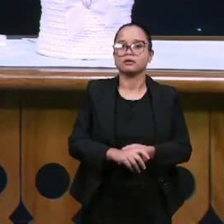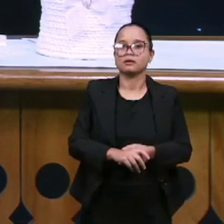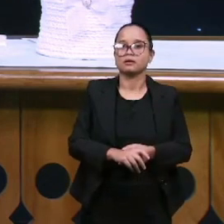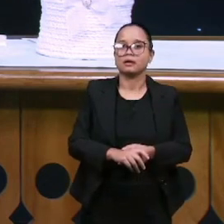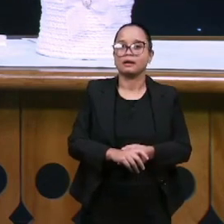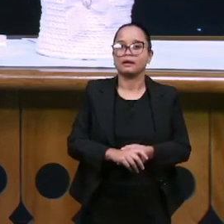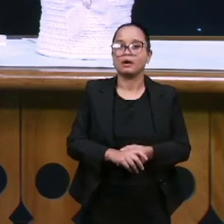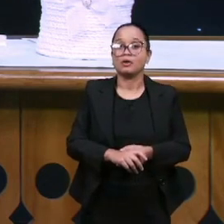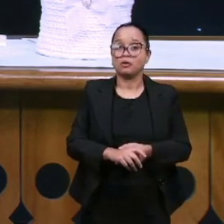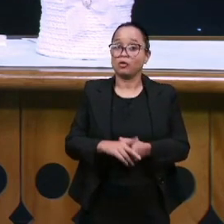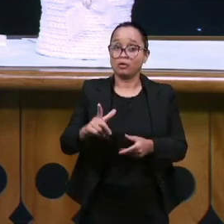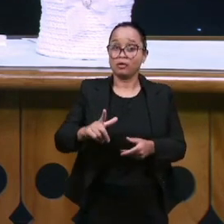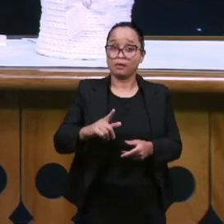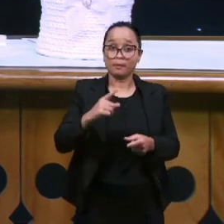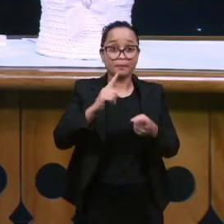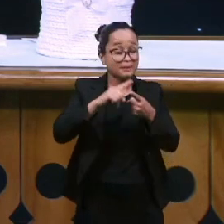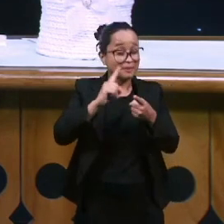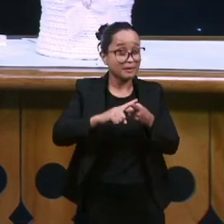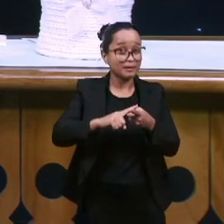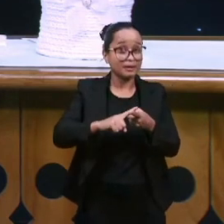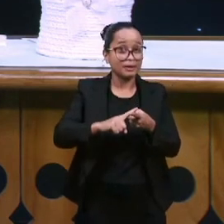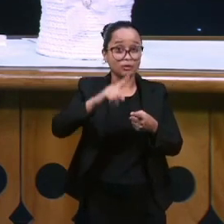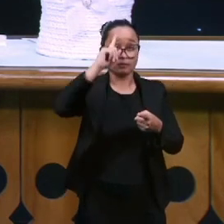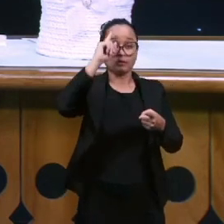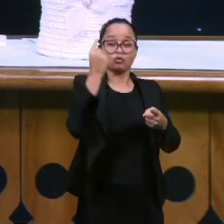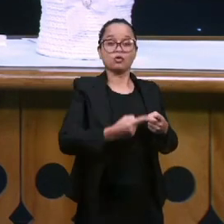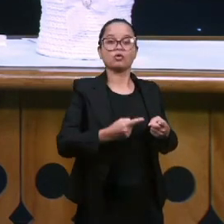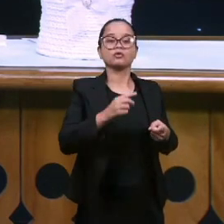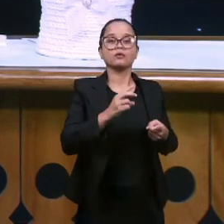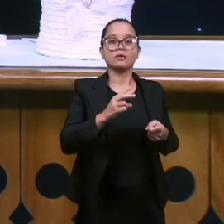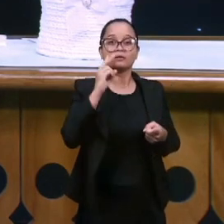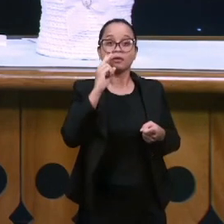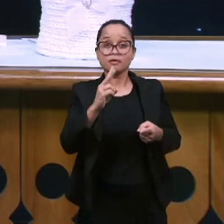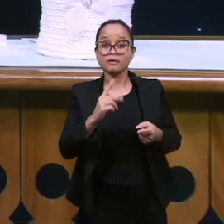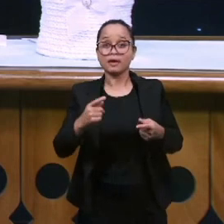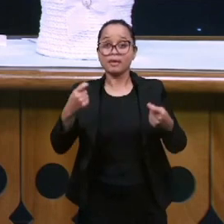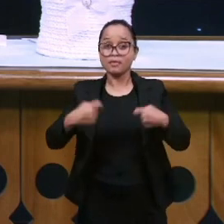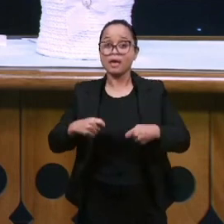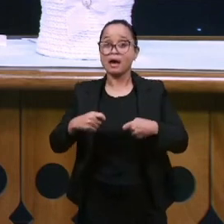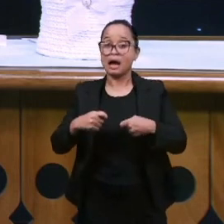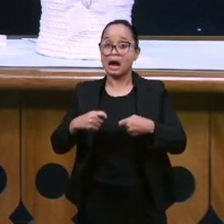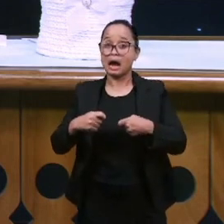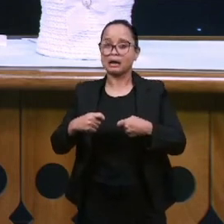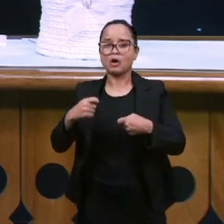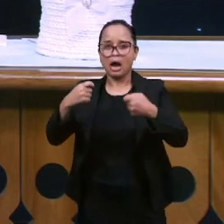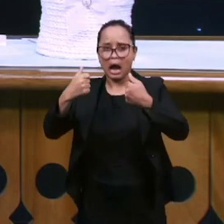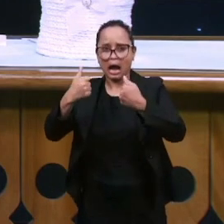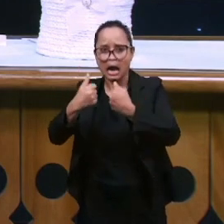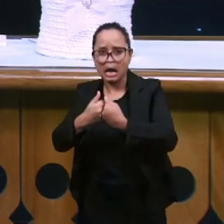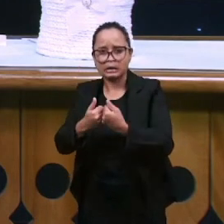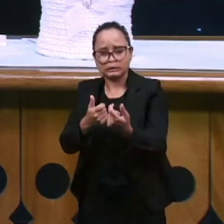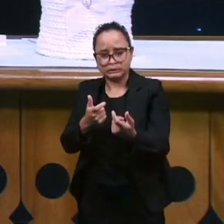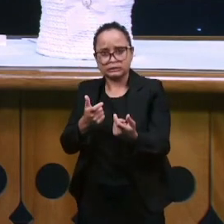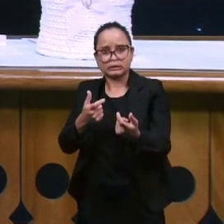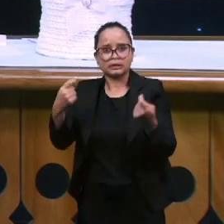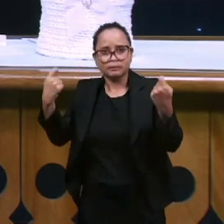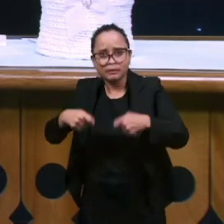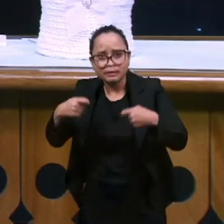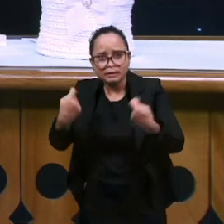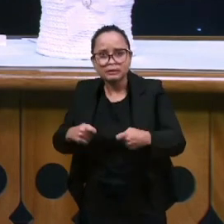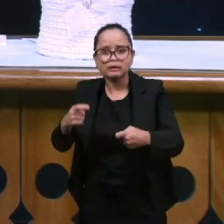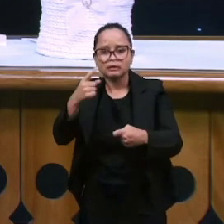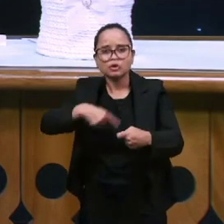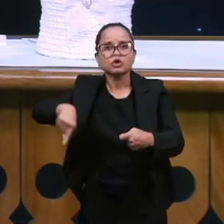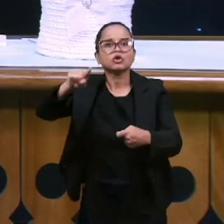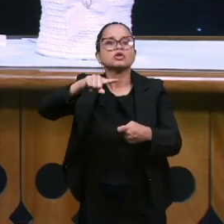la orden al pueblo era diciendo: cuando vean el arca del pacto y los